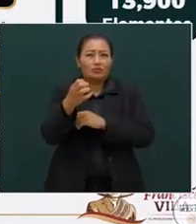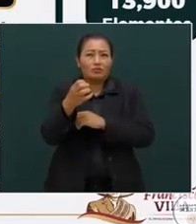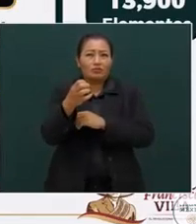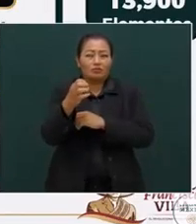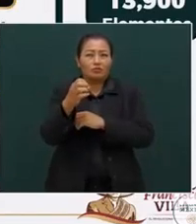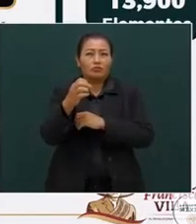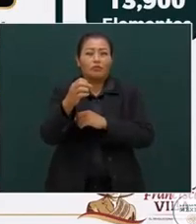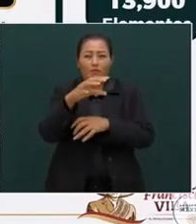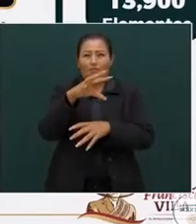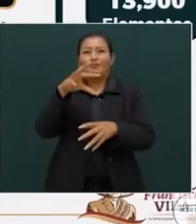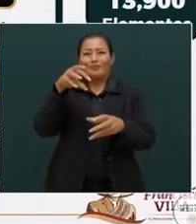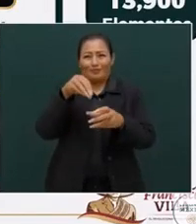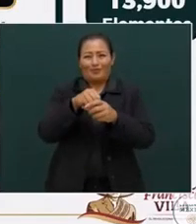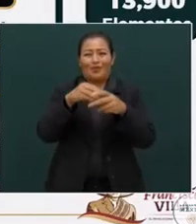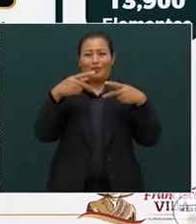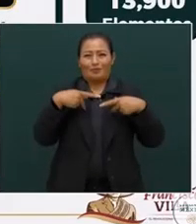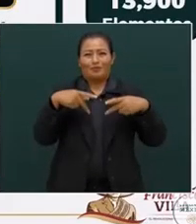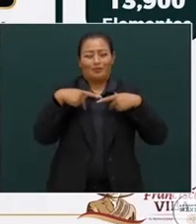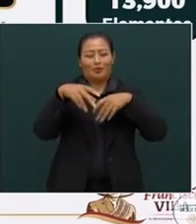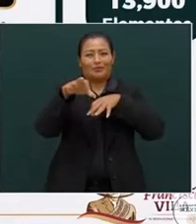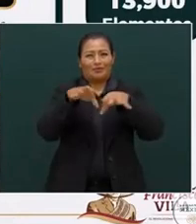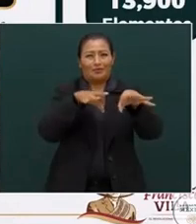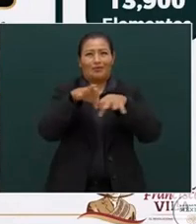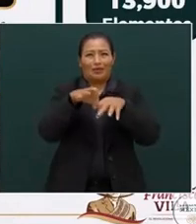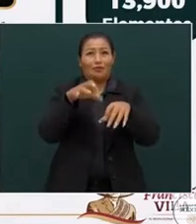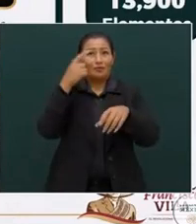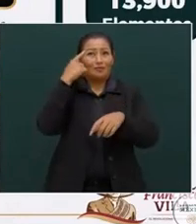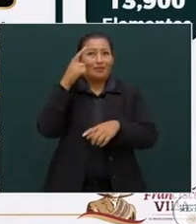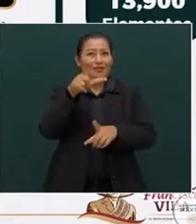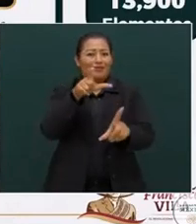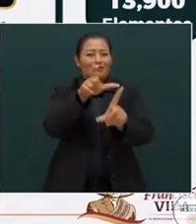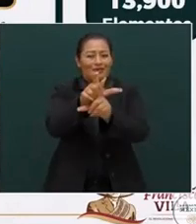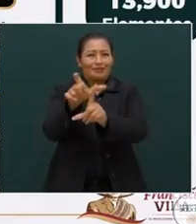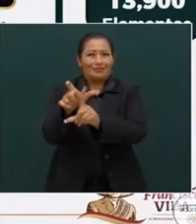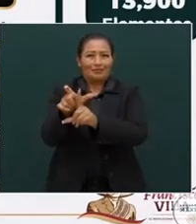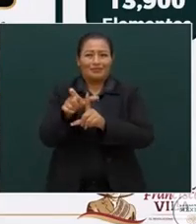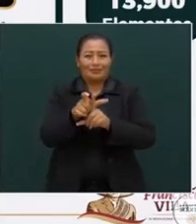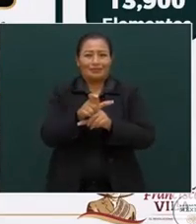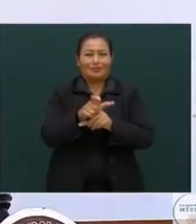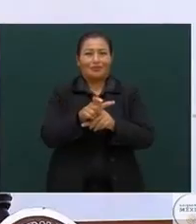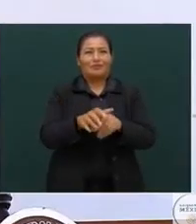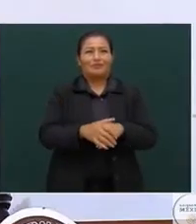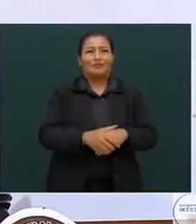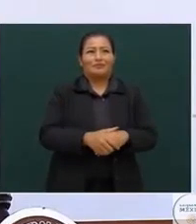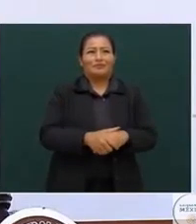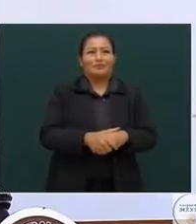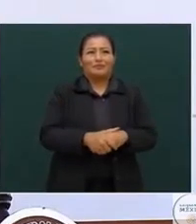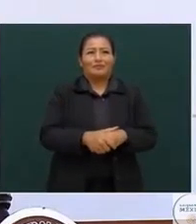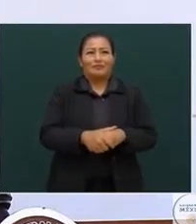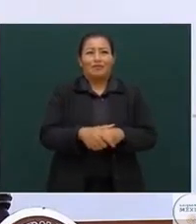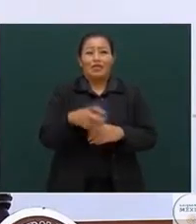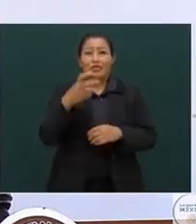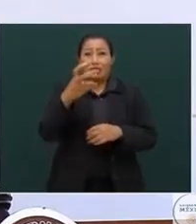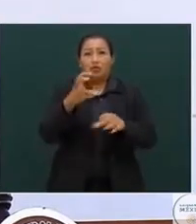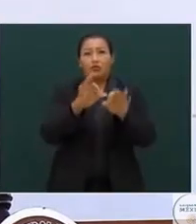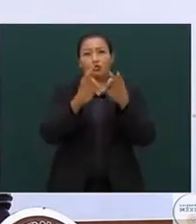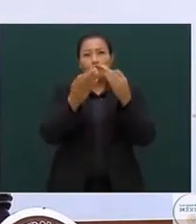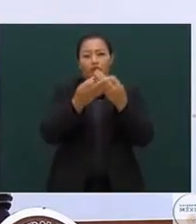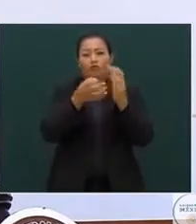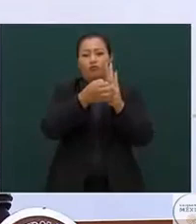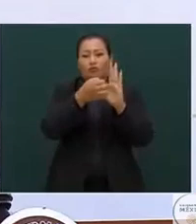elementos operativos, sobre elementos que trabajan de manera coordinada.